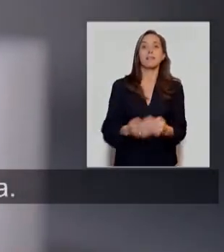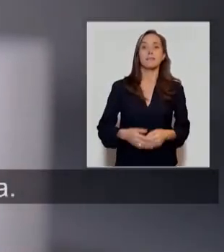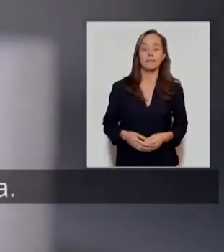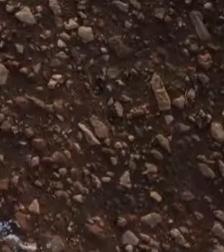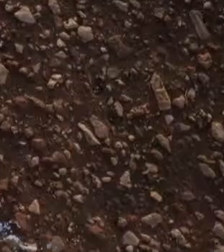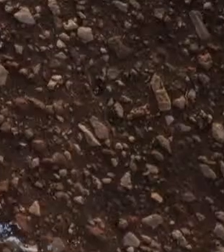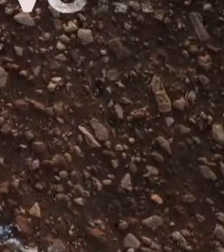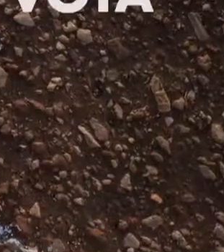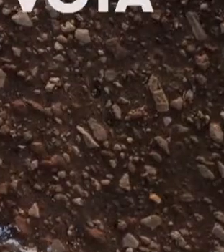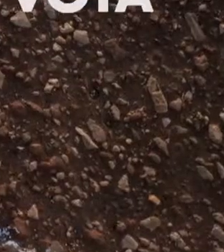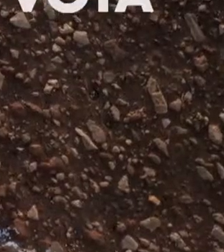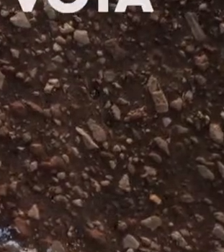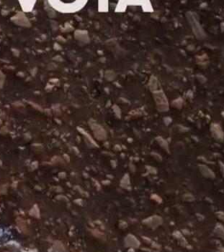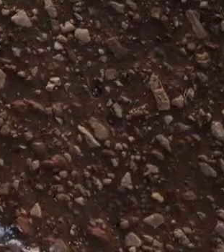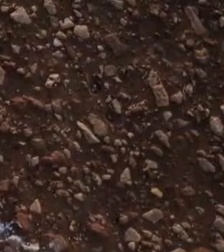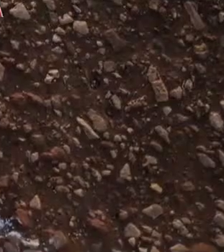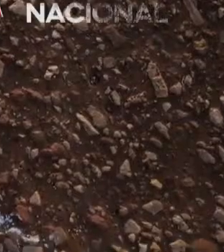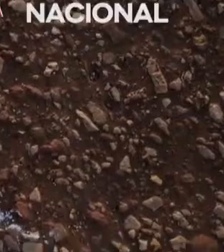esperanza